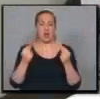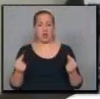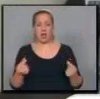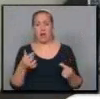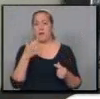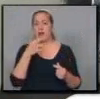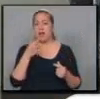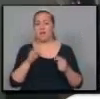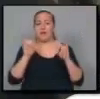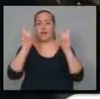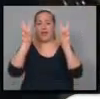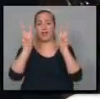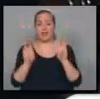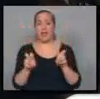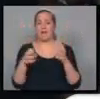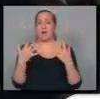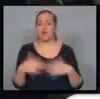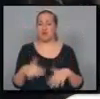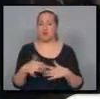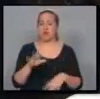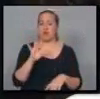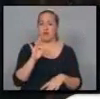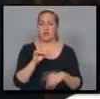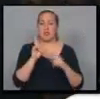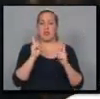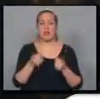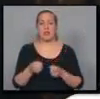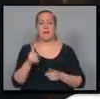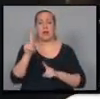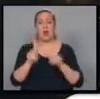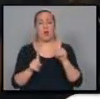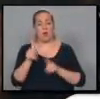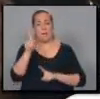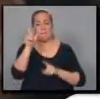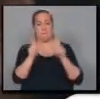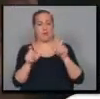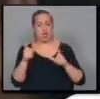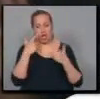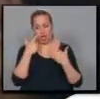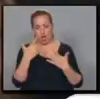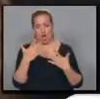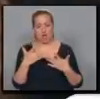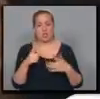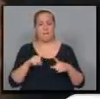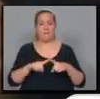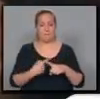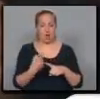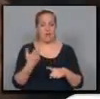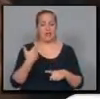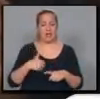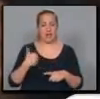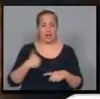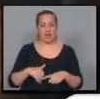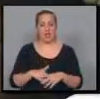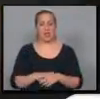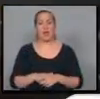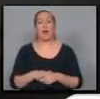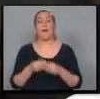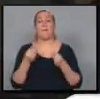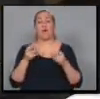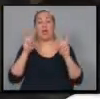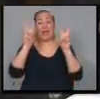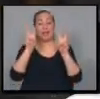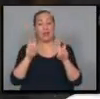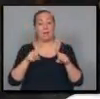el tema es bastante complicado. También algunas personalidades conocidas de la política argentina, porque el tema político